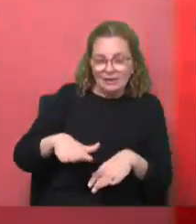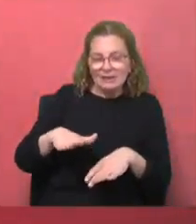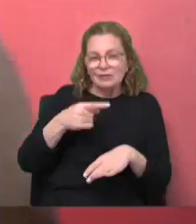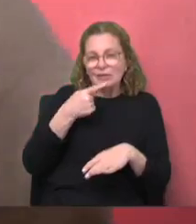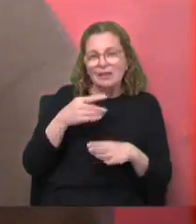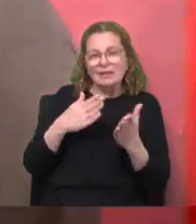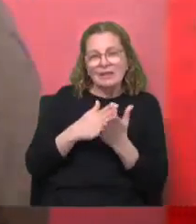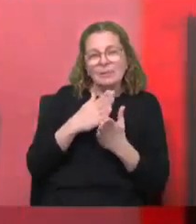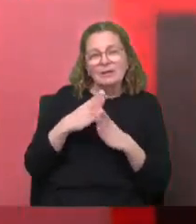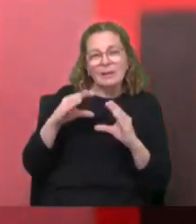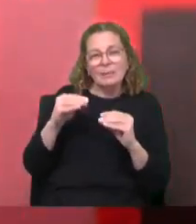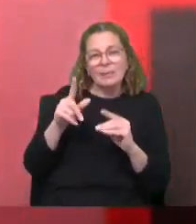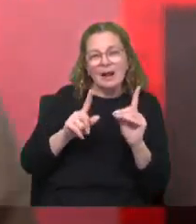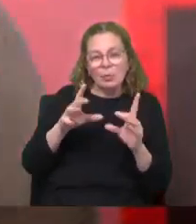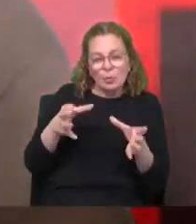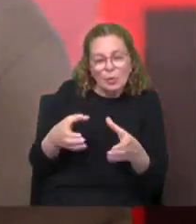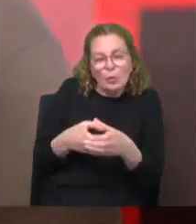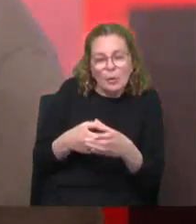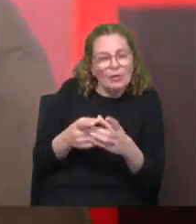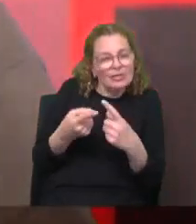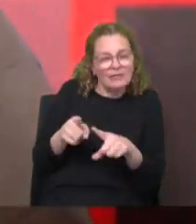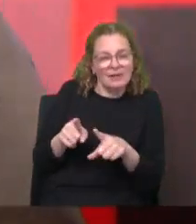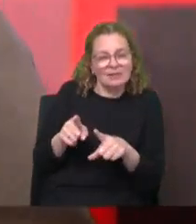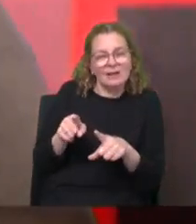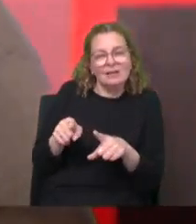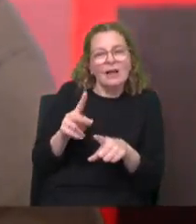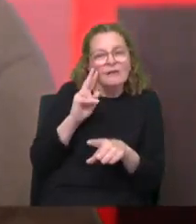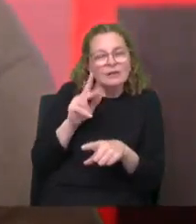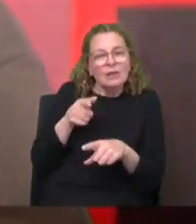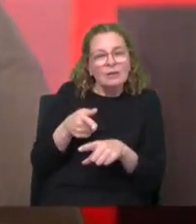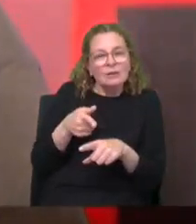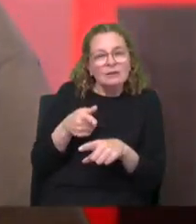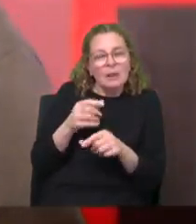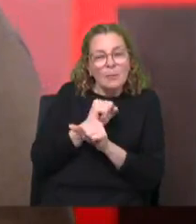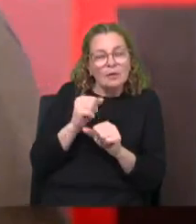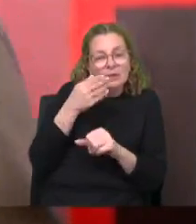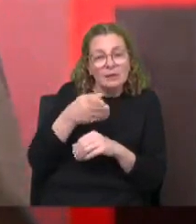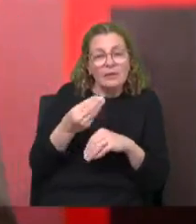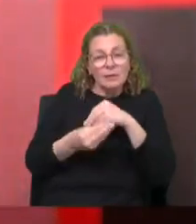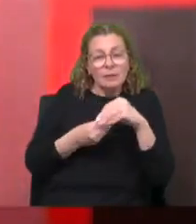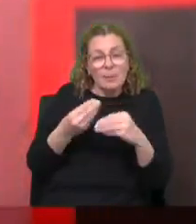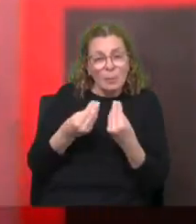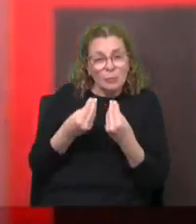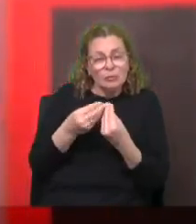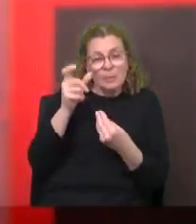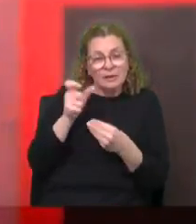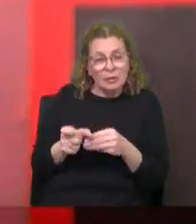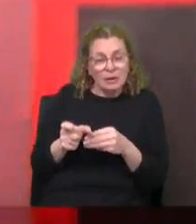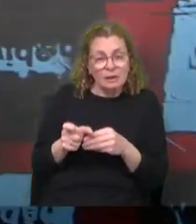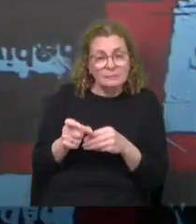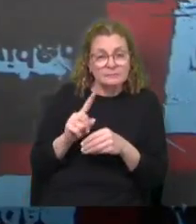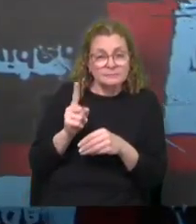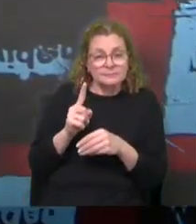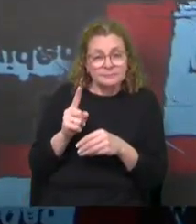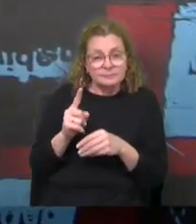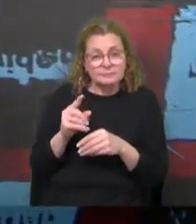hablamos siempre, bueno, esto es para algunos pocos. Y se ha visto que, además de que puede ir la familia, va mucha gente que de repente no es de